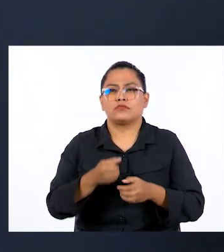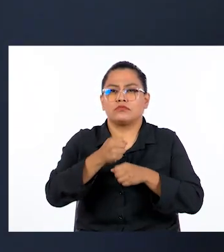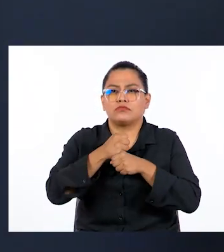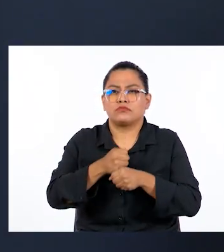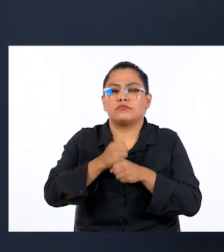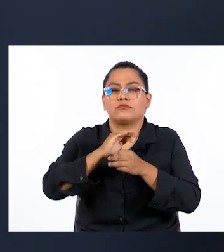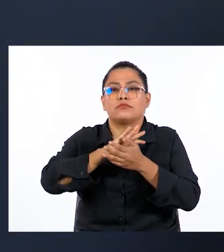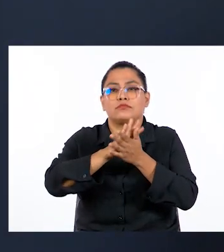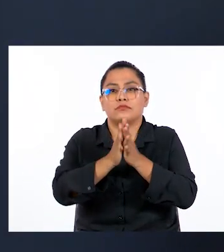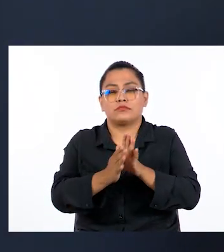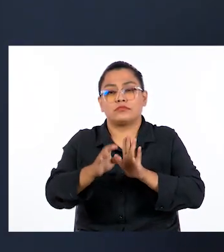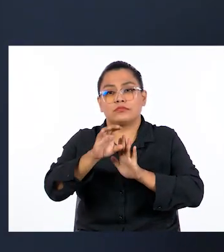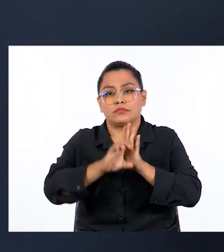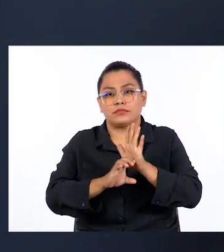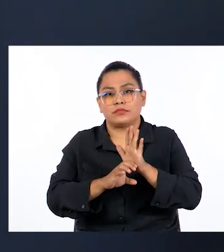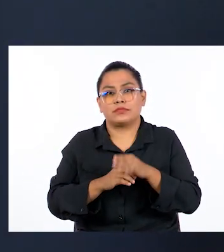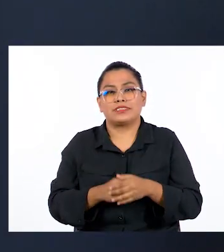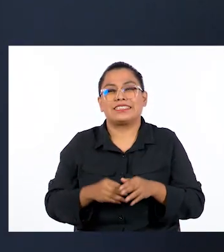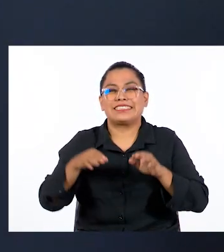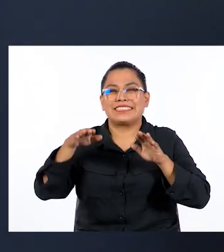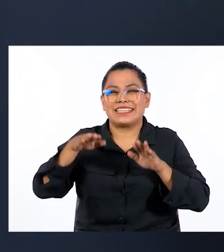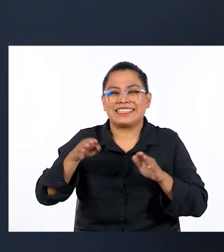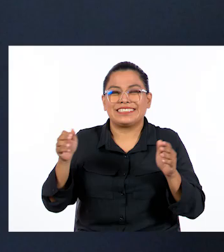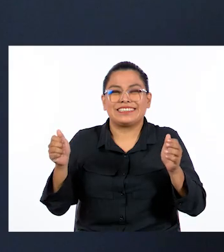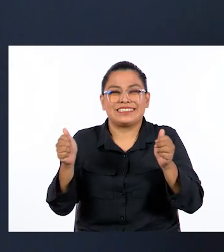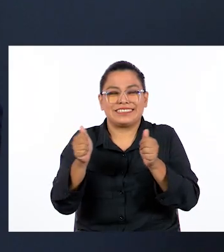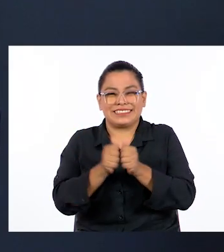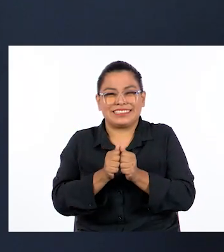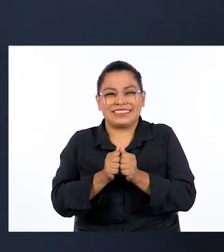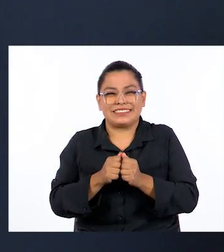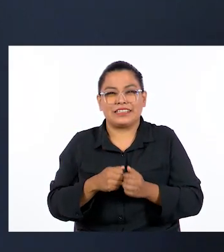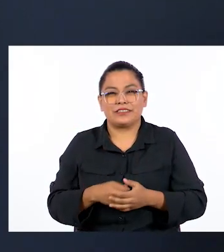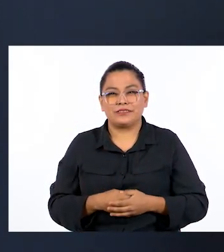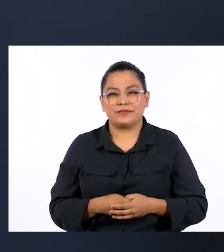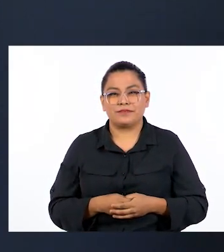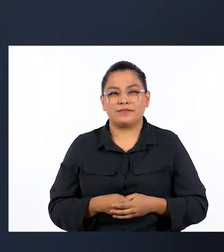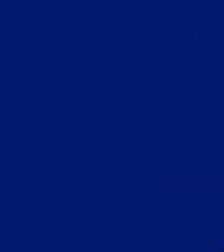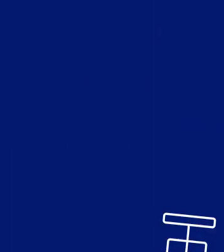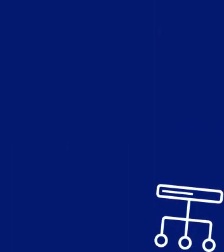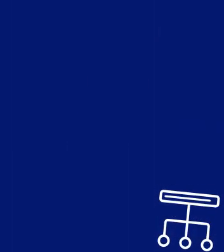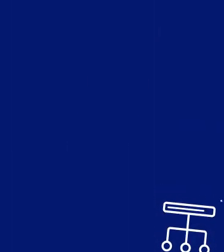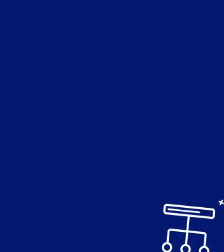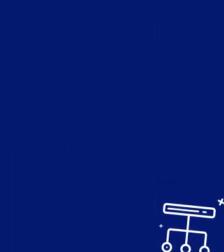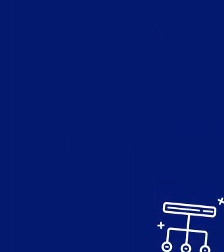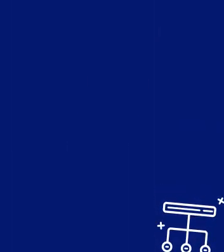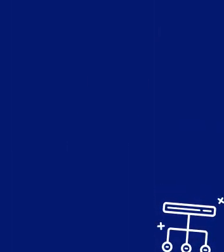asegurando la transformación curricular. Gracias por acompañarnos.